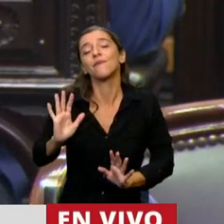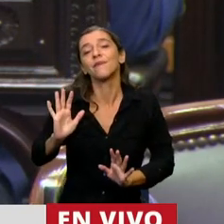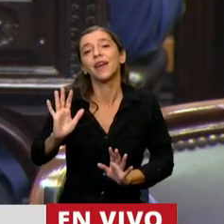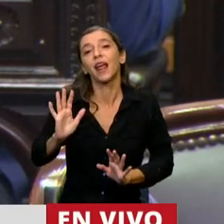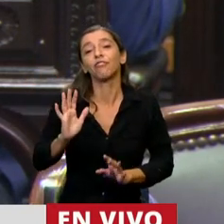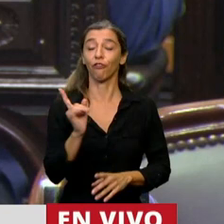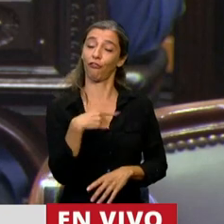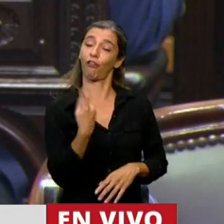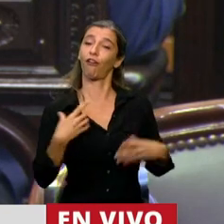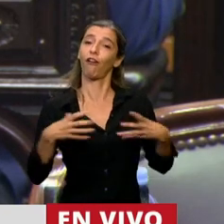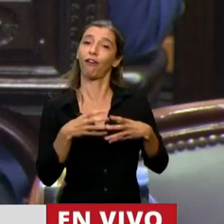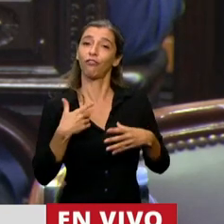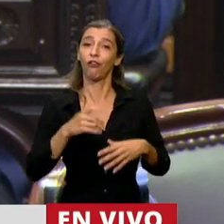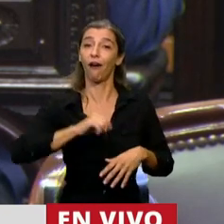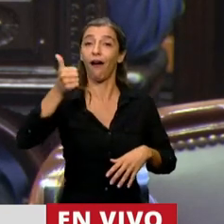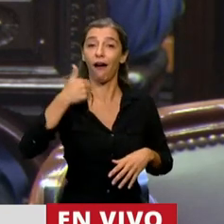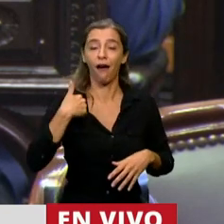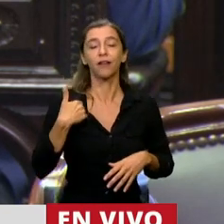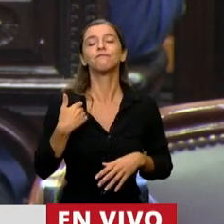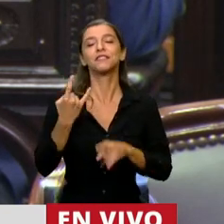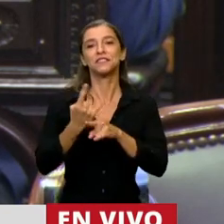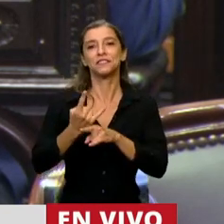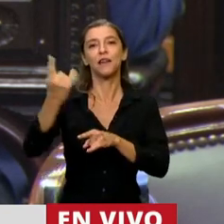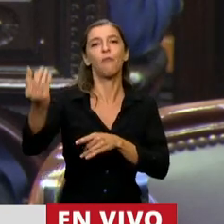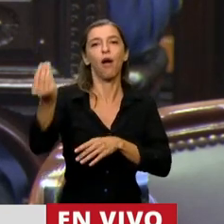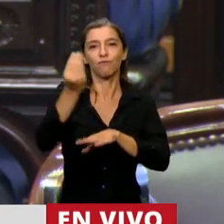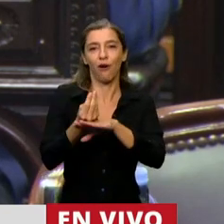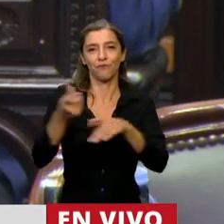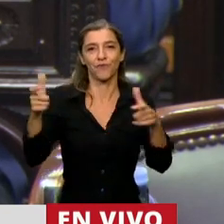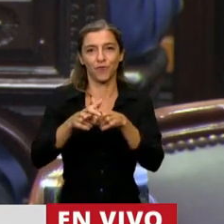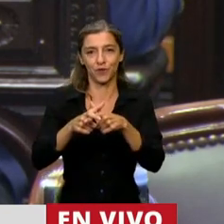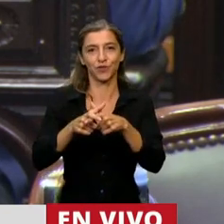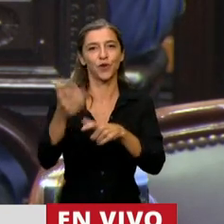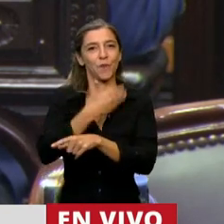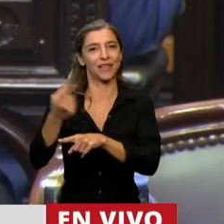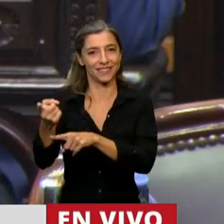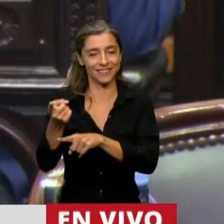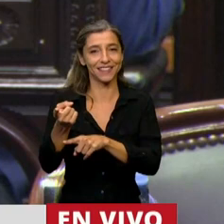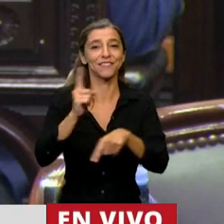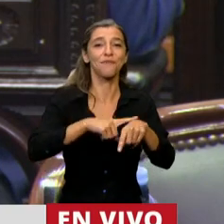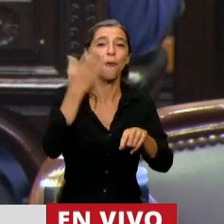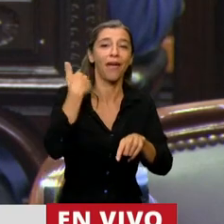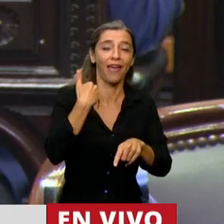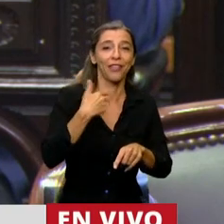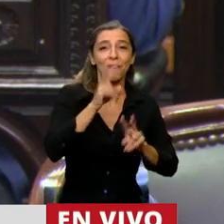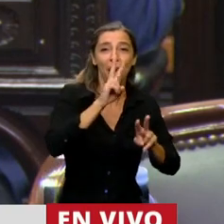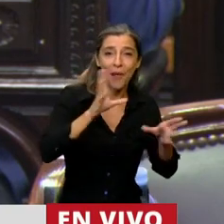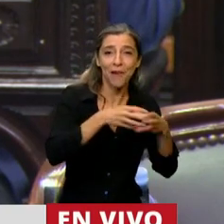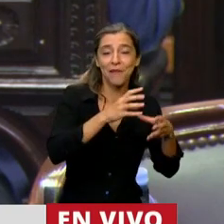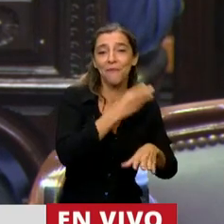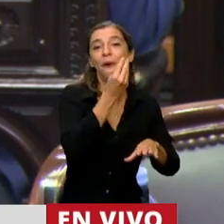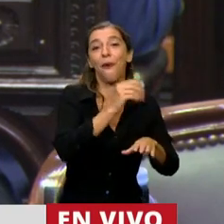ganábamos nosotros, presidía esa comisión Baglini, ganaba el peronismo, la presidía Lamberto o algún